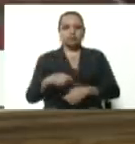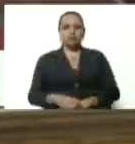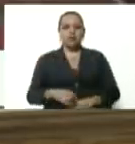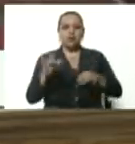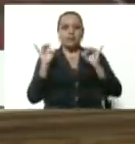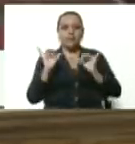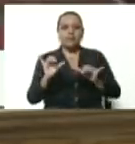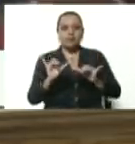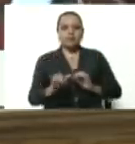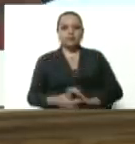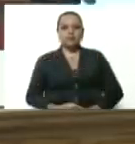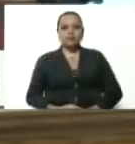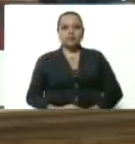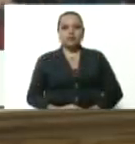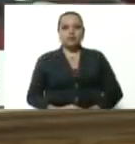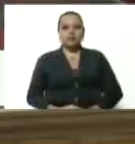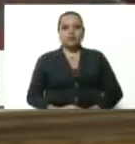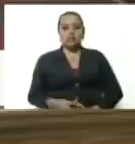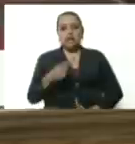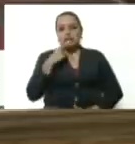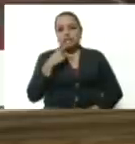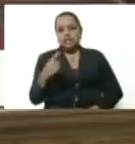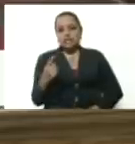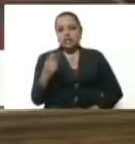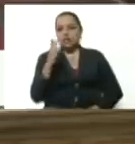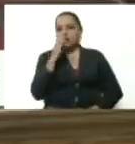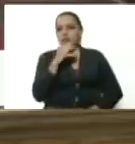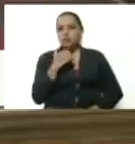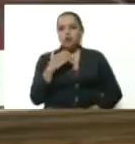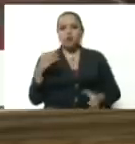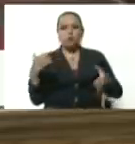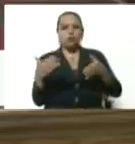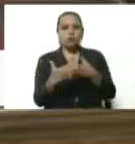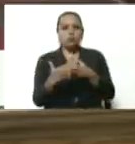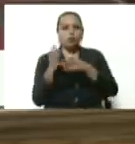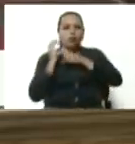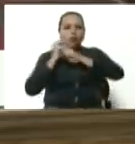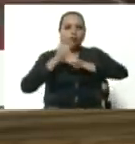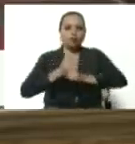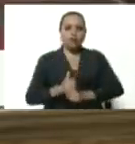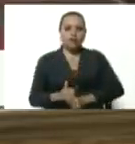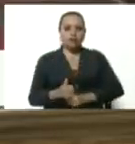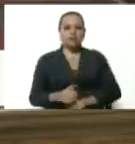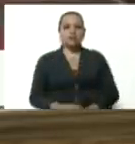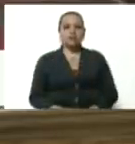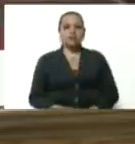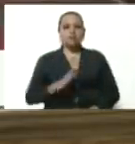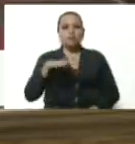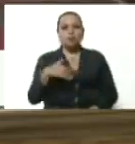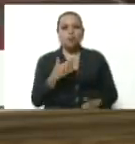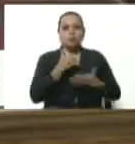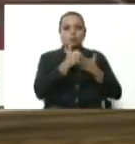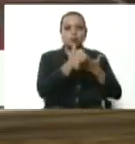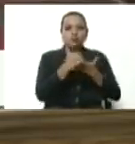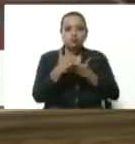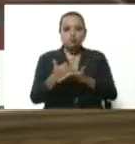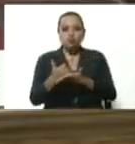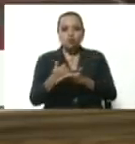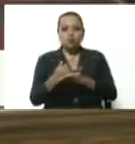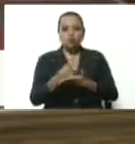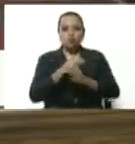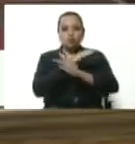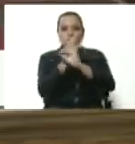ende les desacredita como instancia confiable para contribuir a una